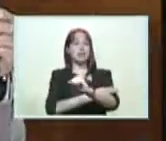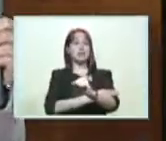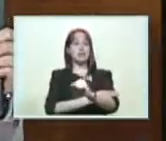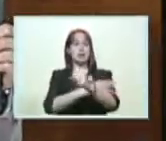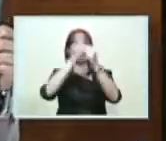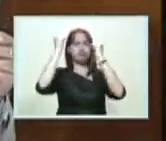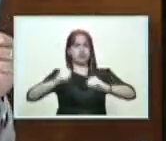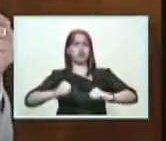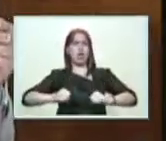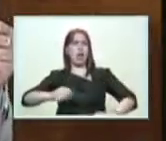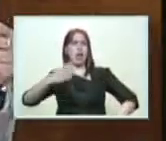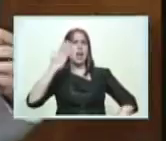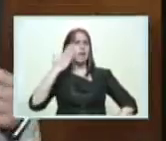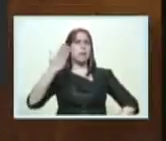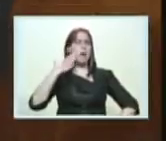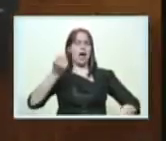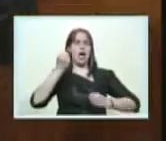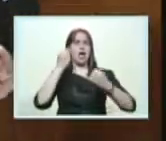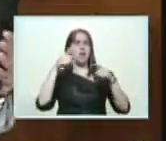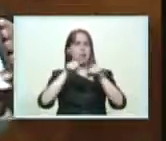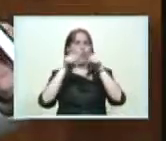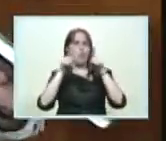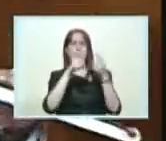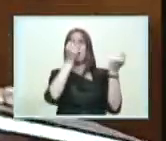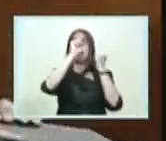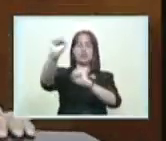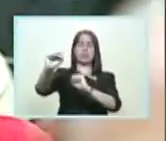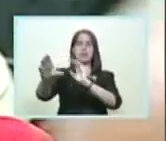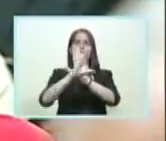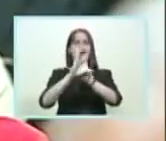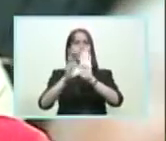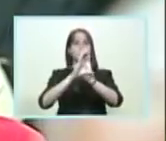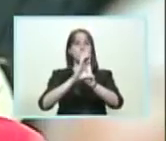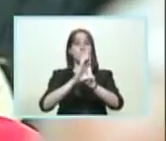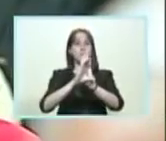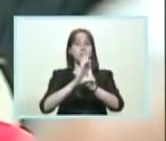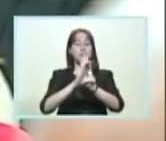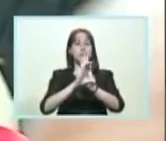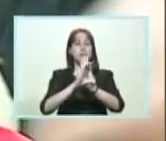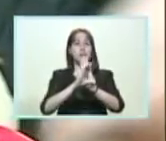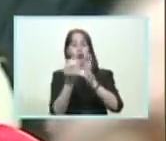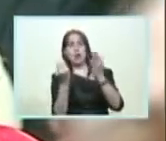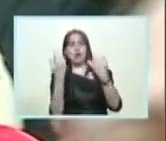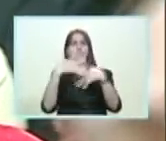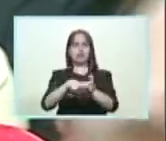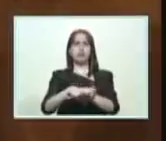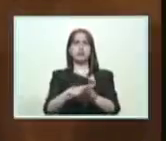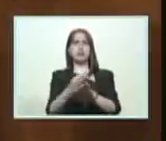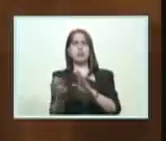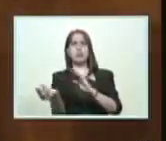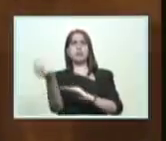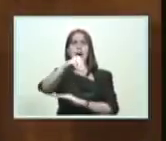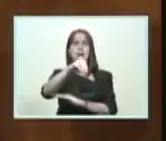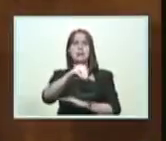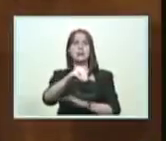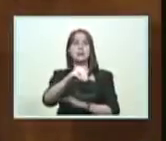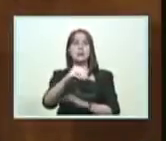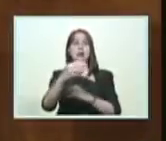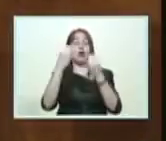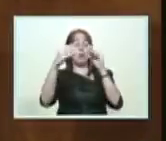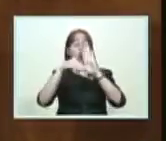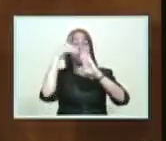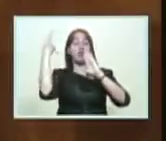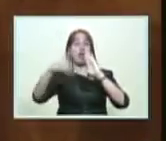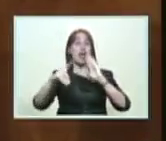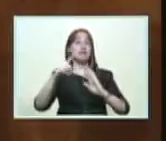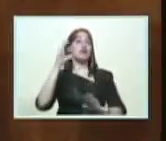de las madres defenderemos nuestra Constitución. Lo incorporaremos en garantía de la preeminencia de los